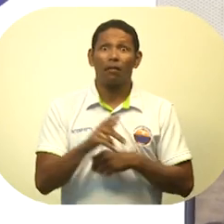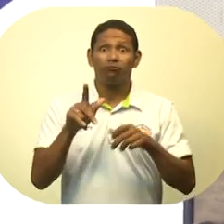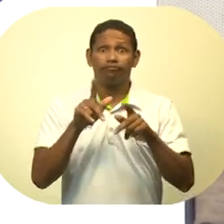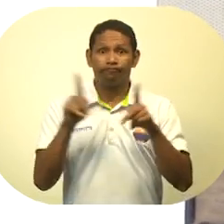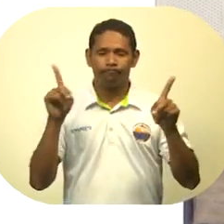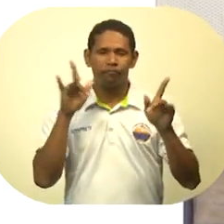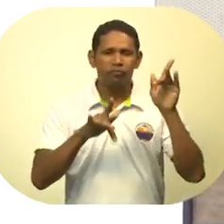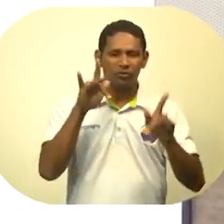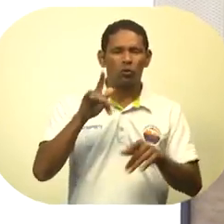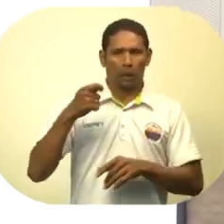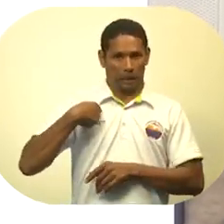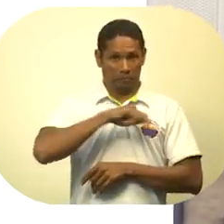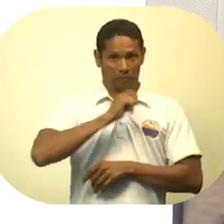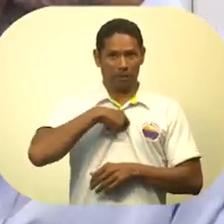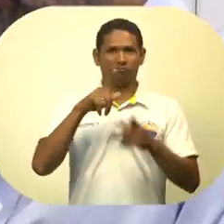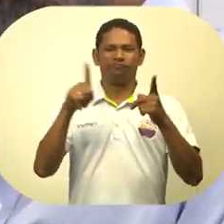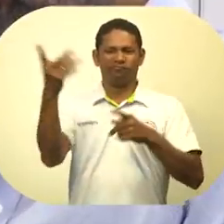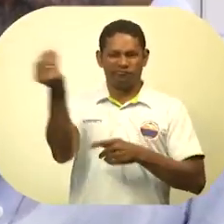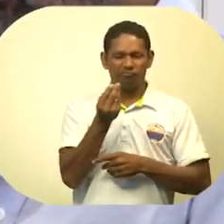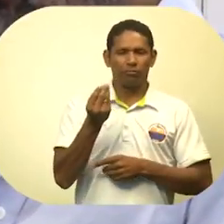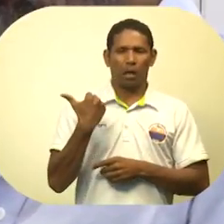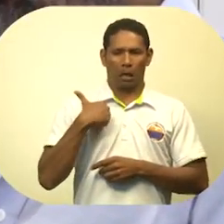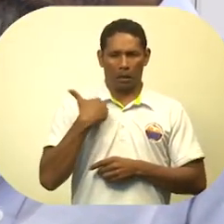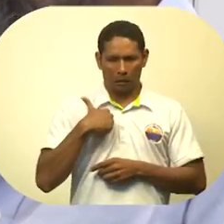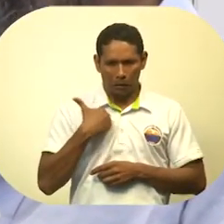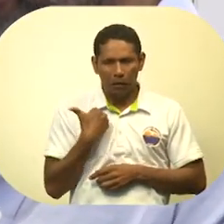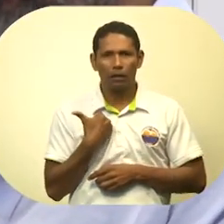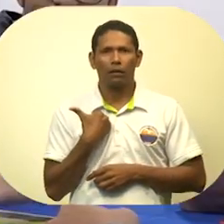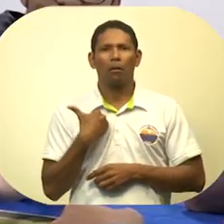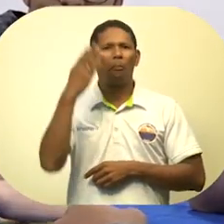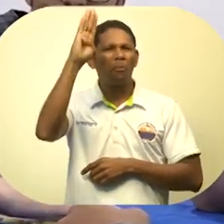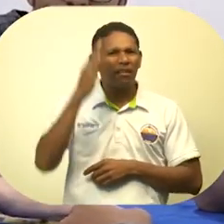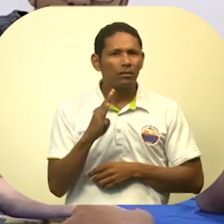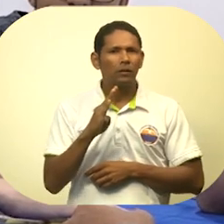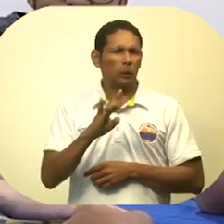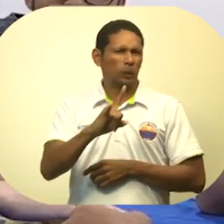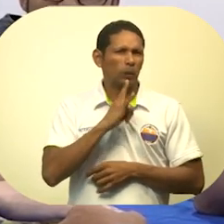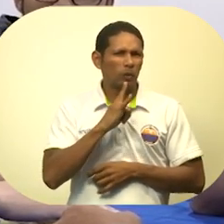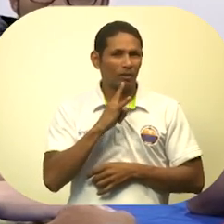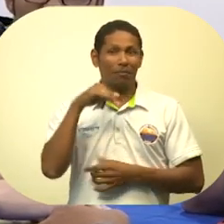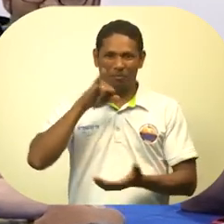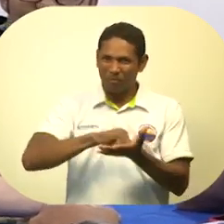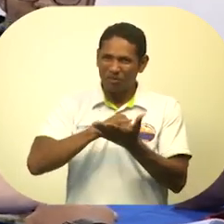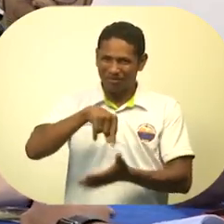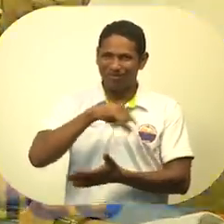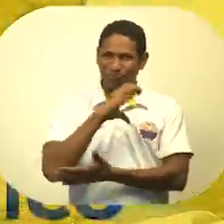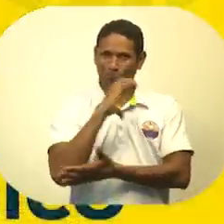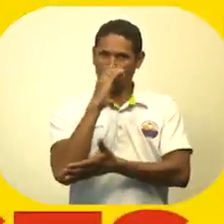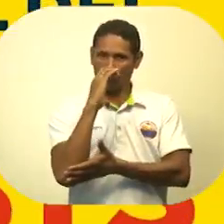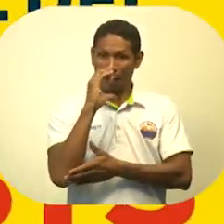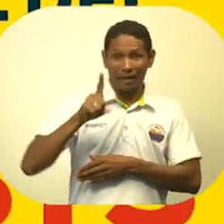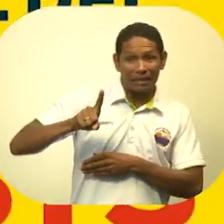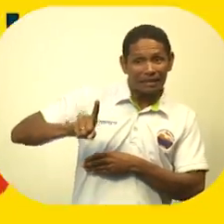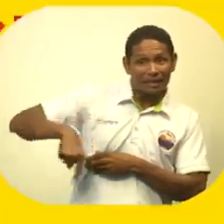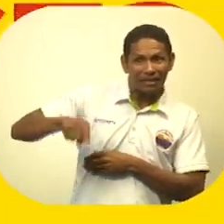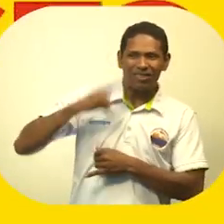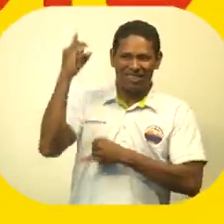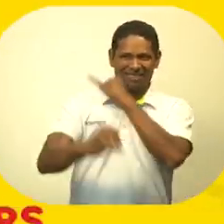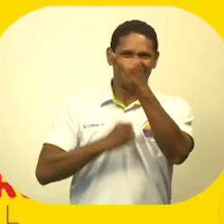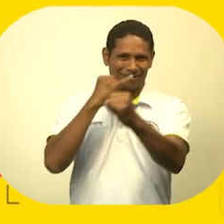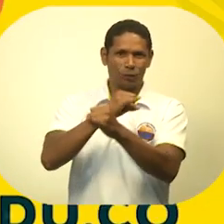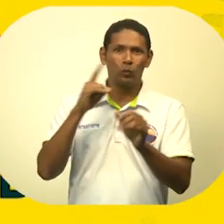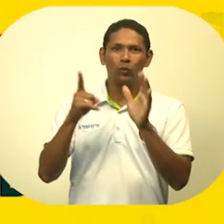Para los participantes de países como España, Argentina, Ecuador, Brasil, Estados Unidos y Colombia, la Escuela